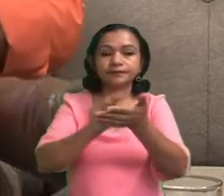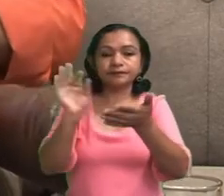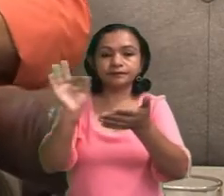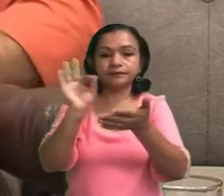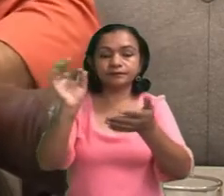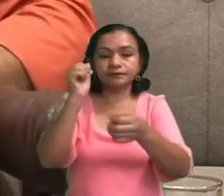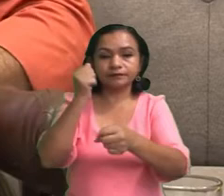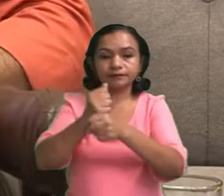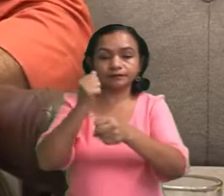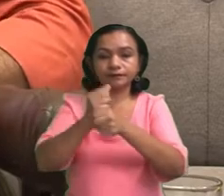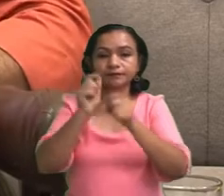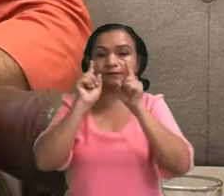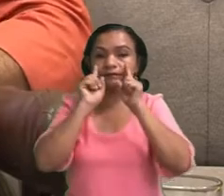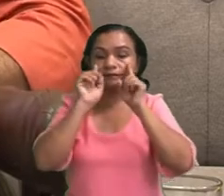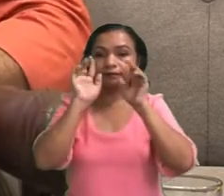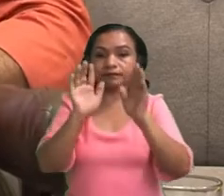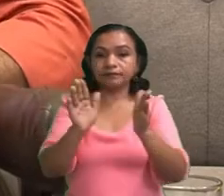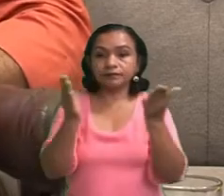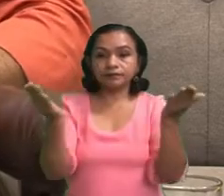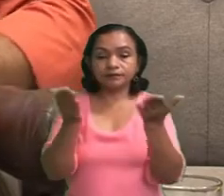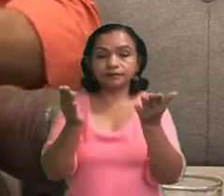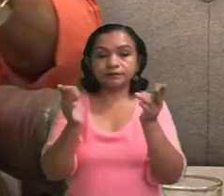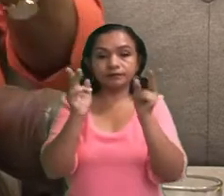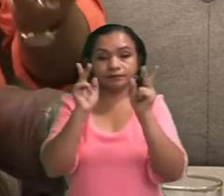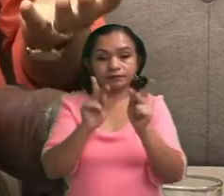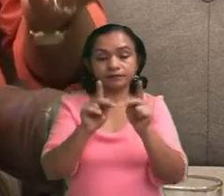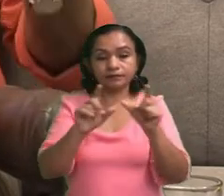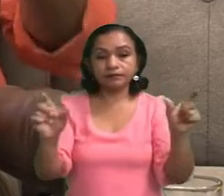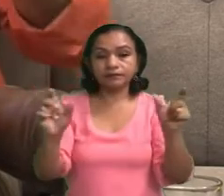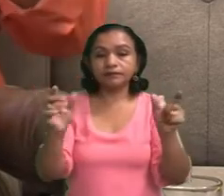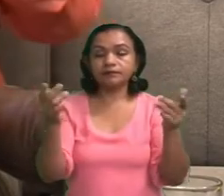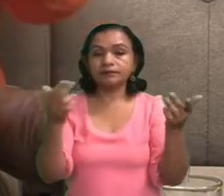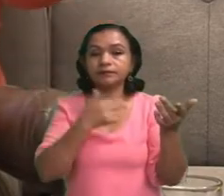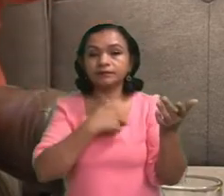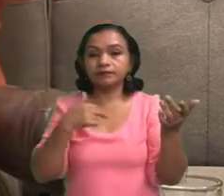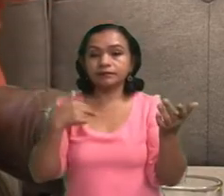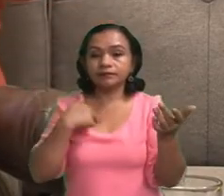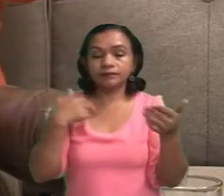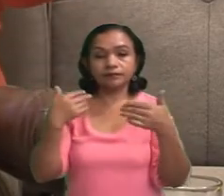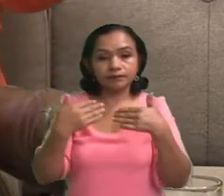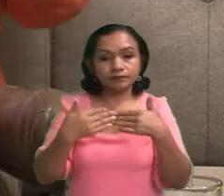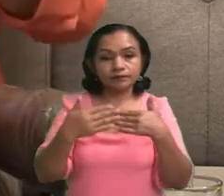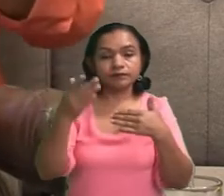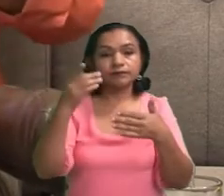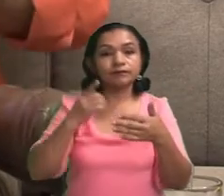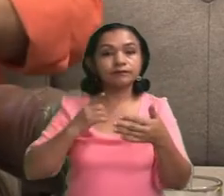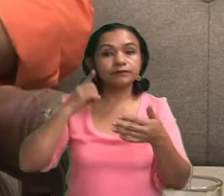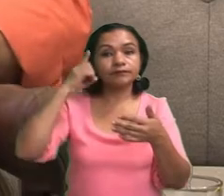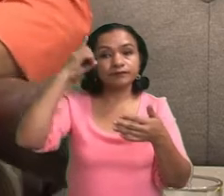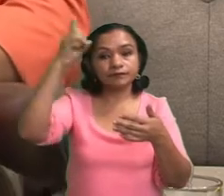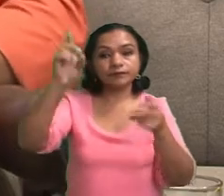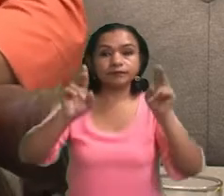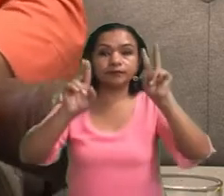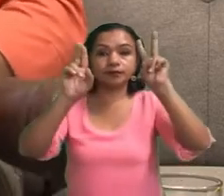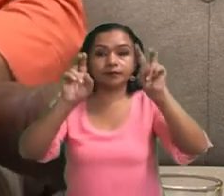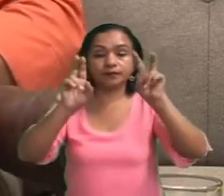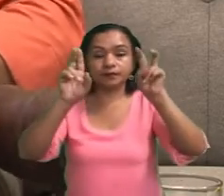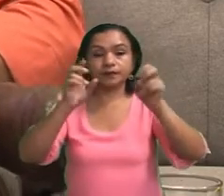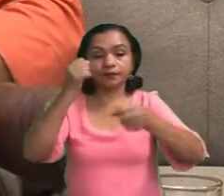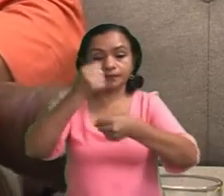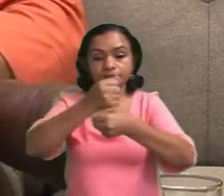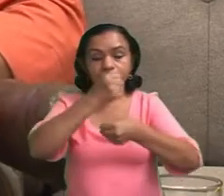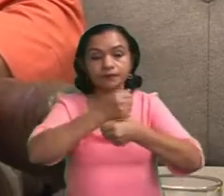de seguridad y soberanía alimentaria en el plan, pero además de eso se desarrolla el tema de la